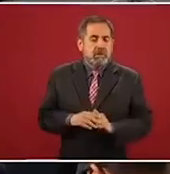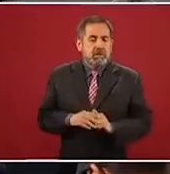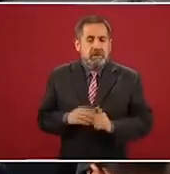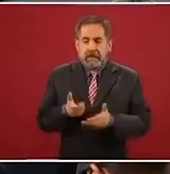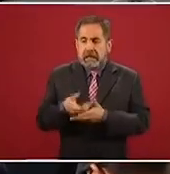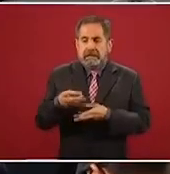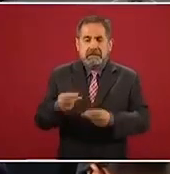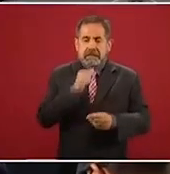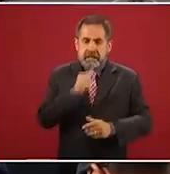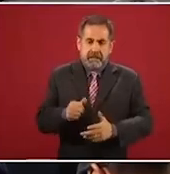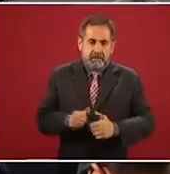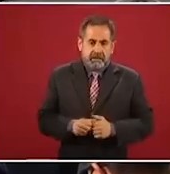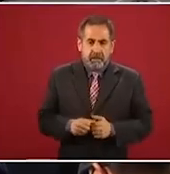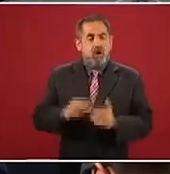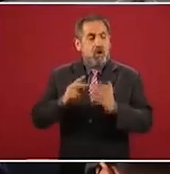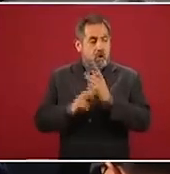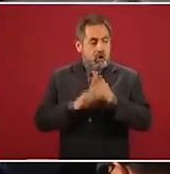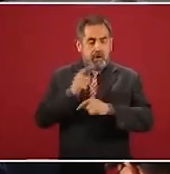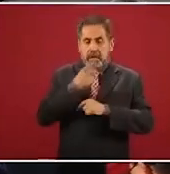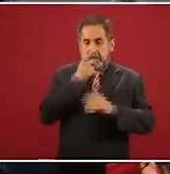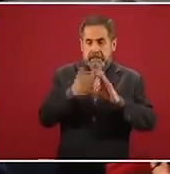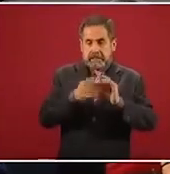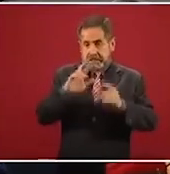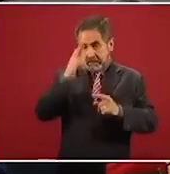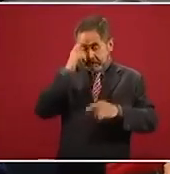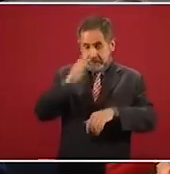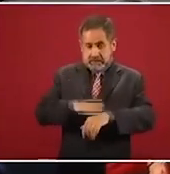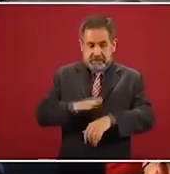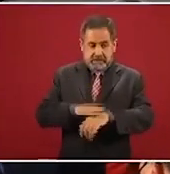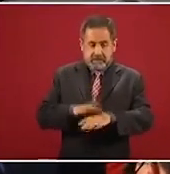Y vuelvo también a recordar, ¿sí?